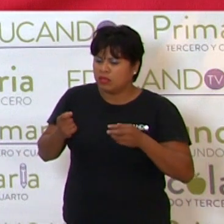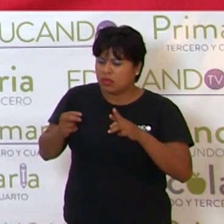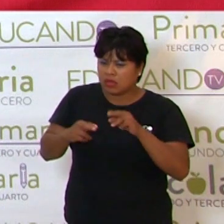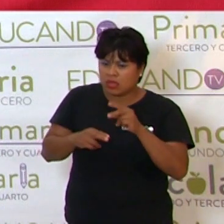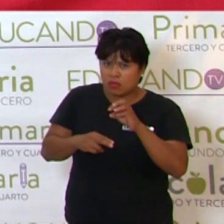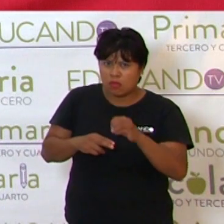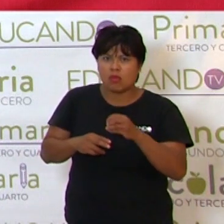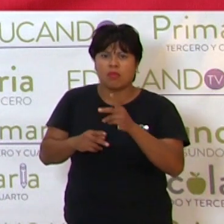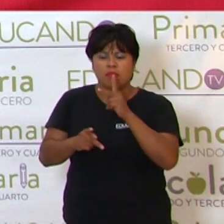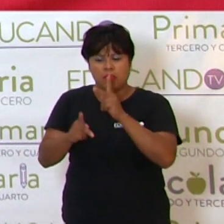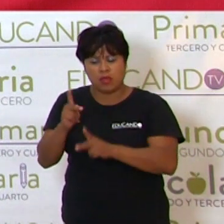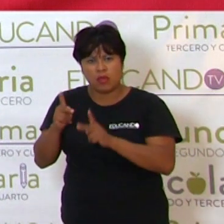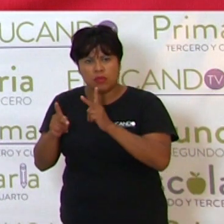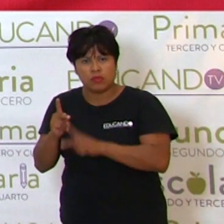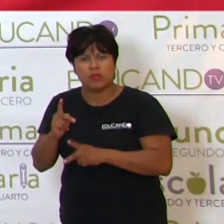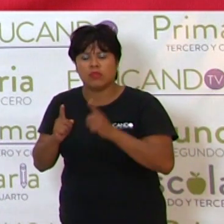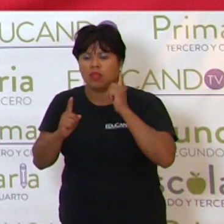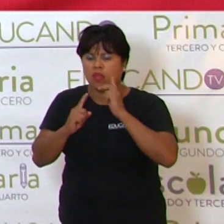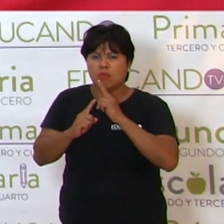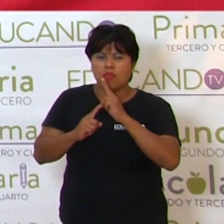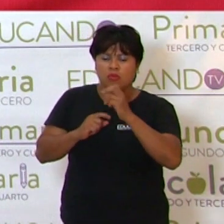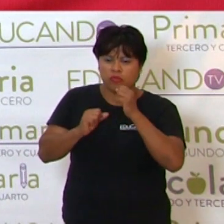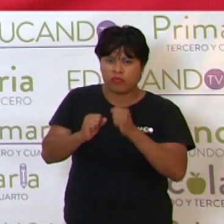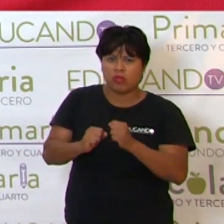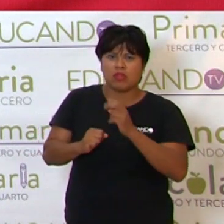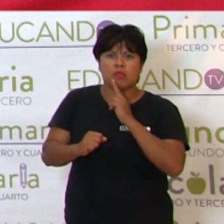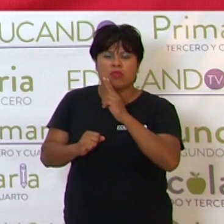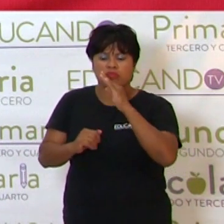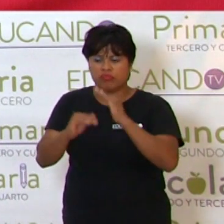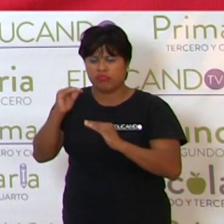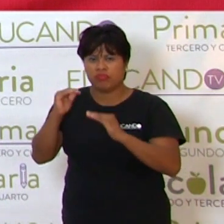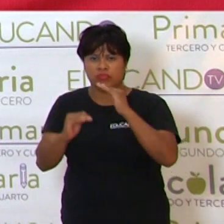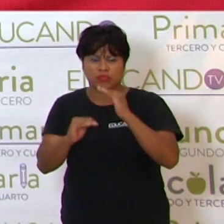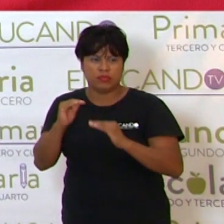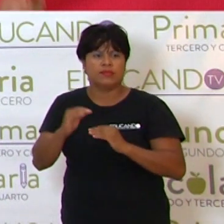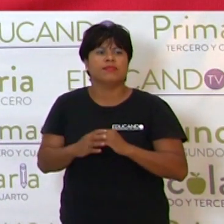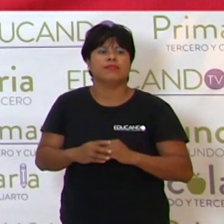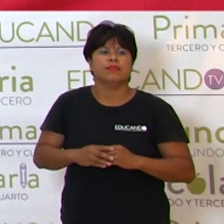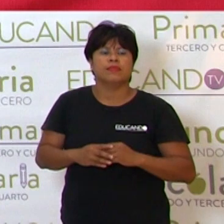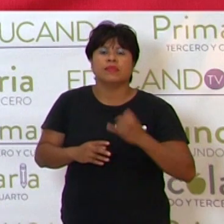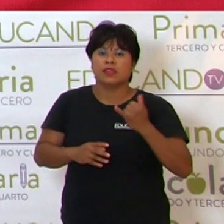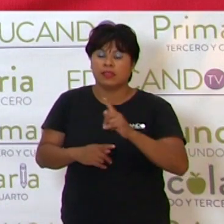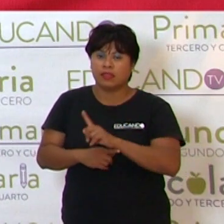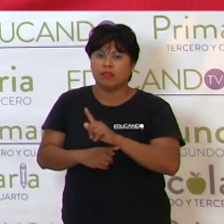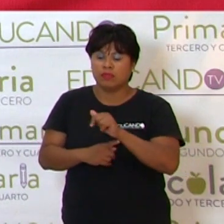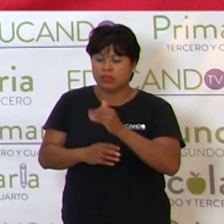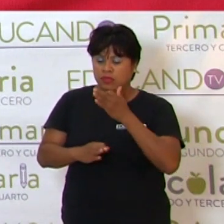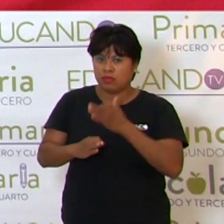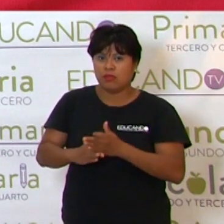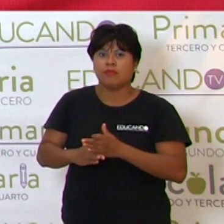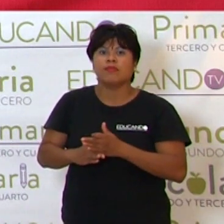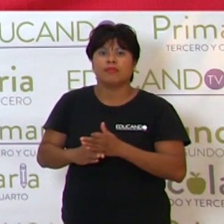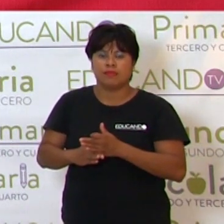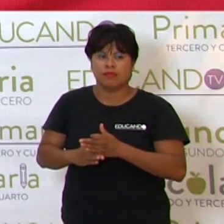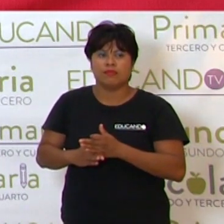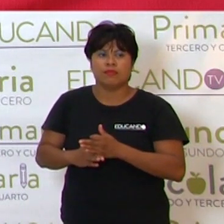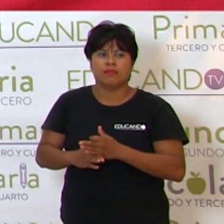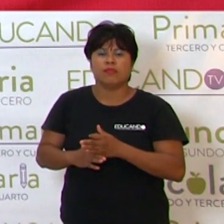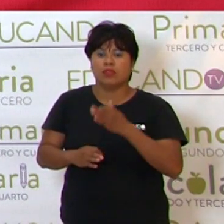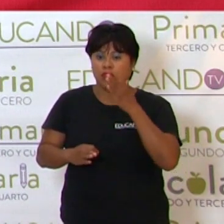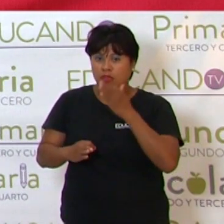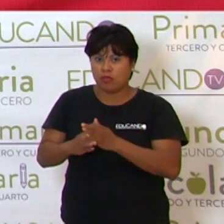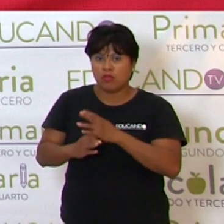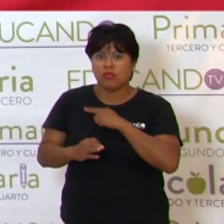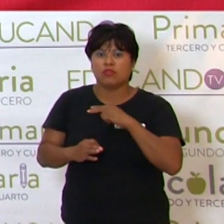la pausa, la entonación, la calidad de la voz. Y luego ya, el día de